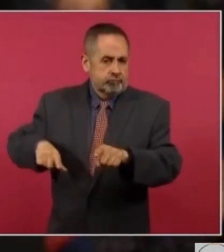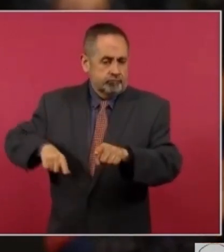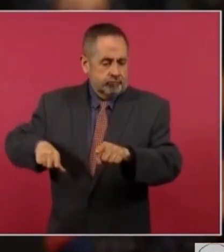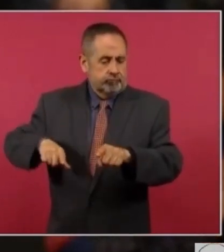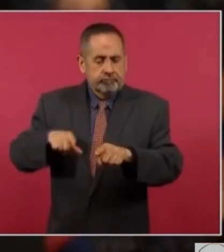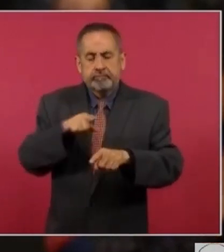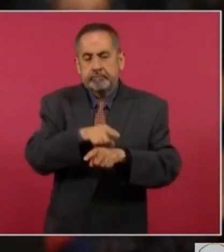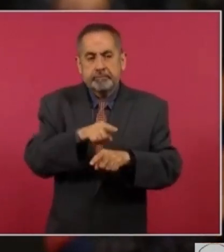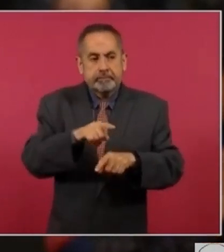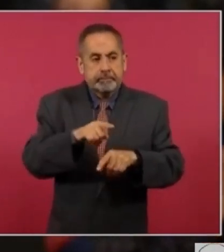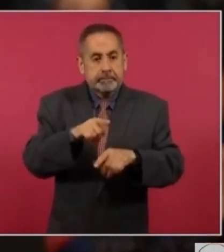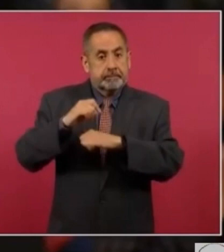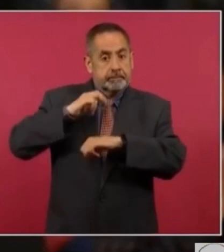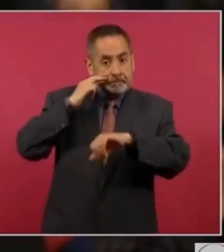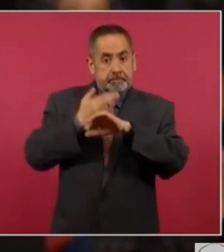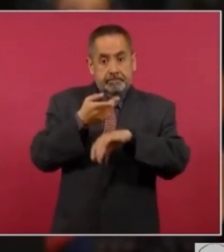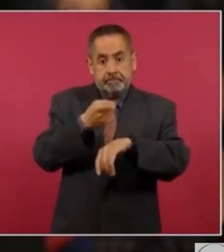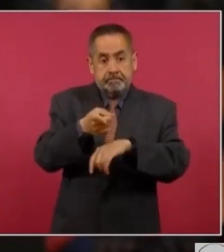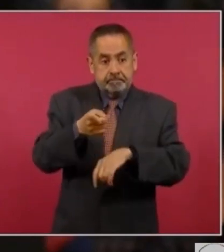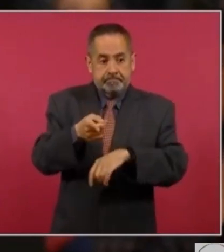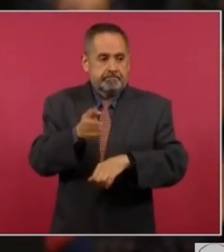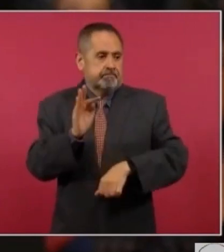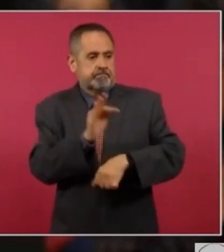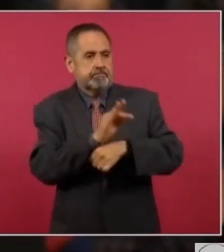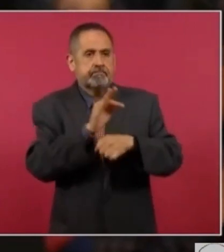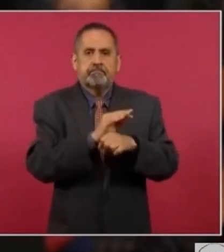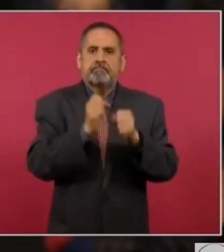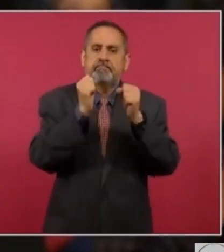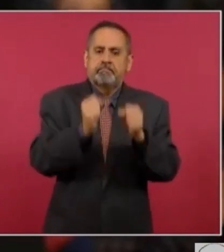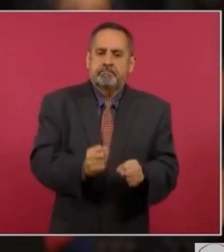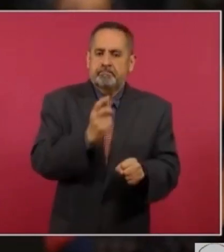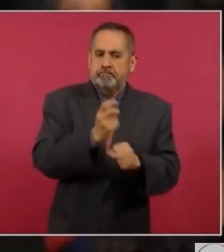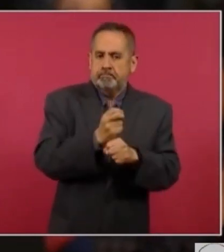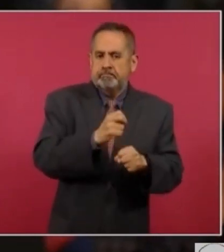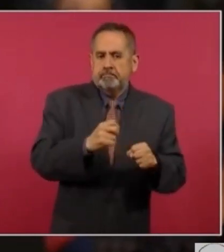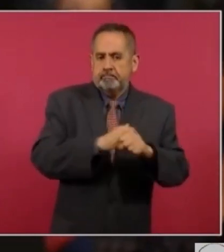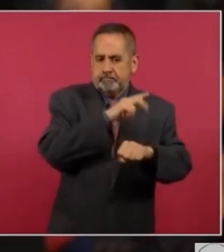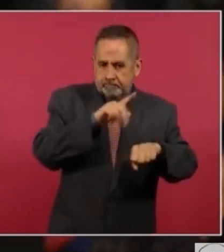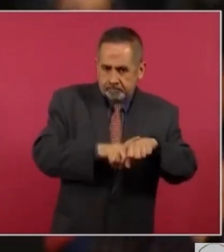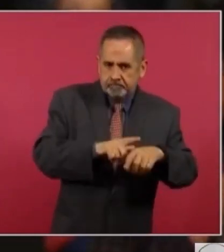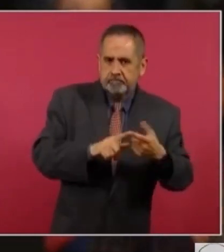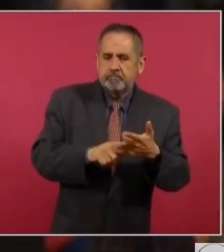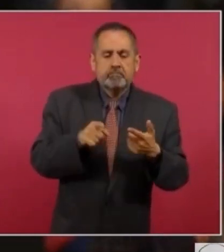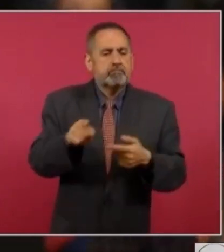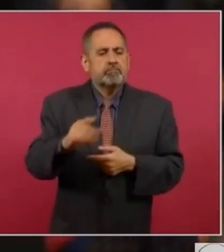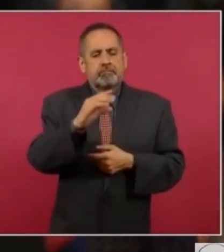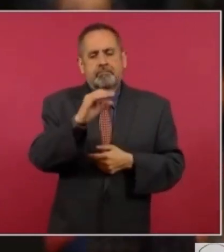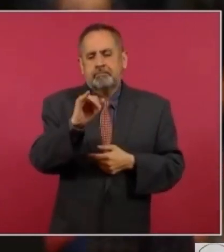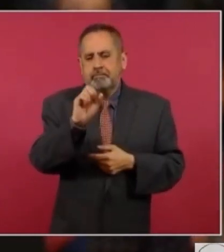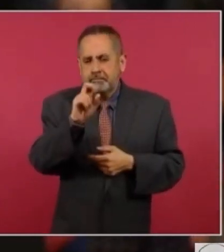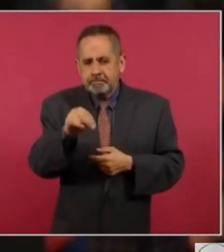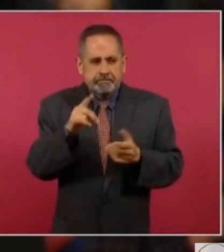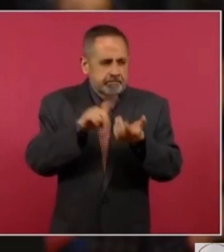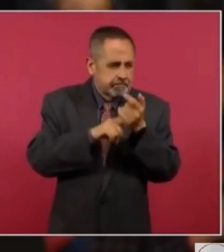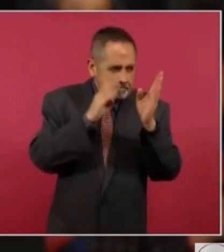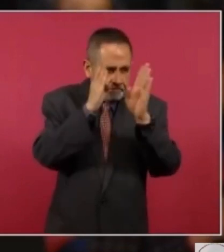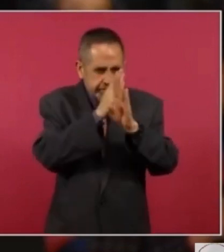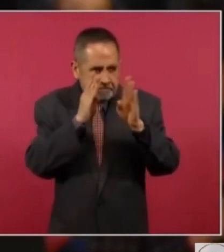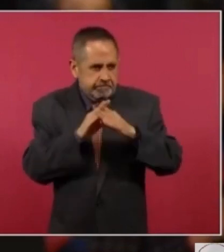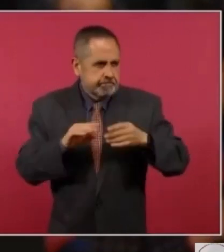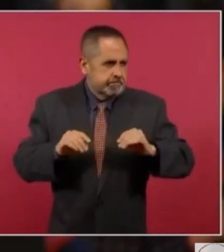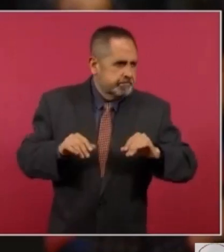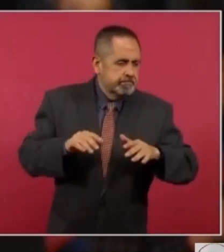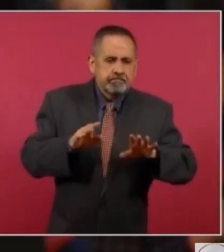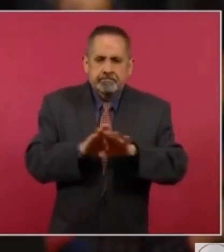responsabilidades proteger la seguridad nacional, en este caso generar inteligencia desde el aparato civil,